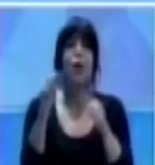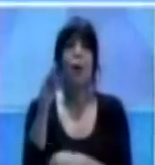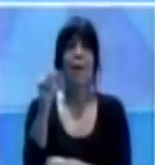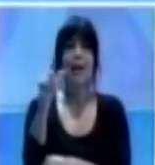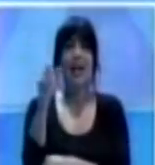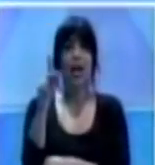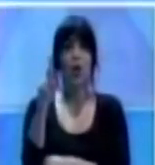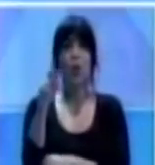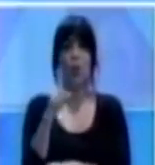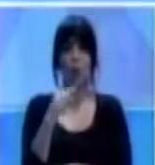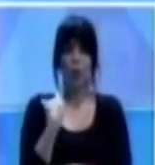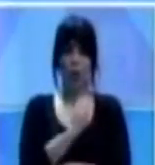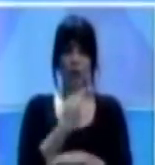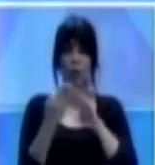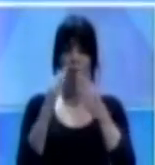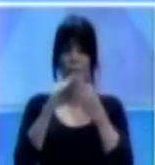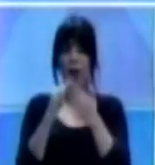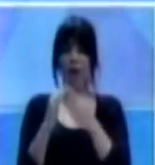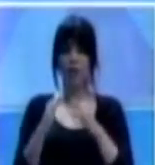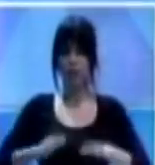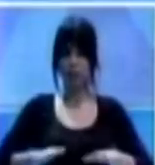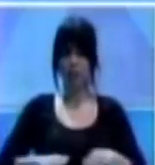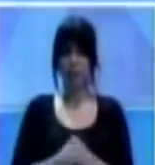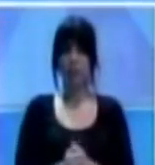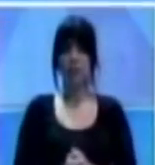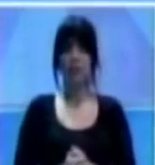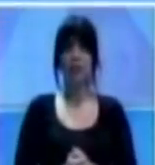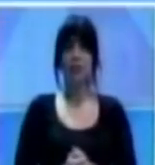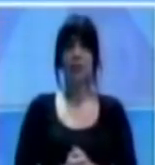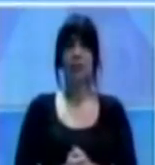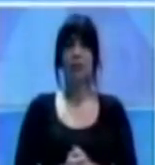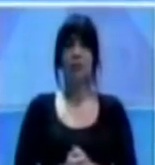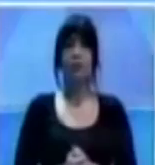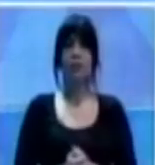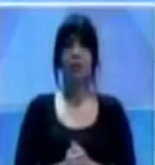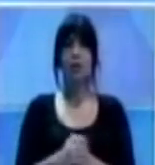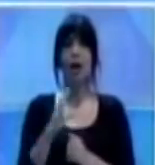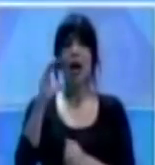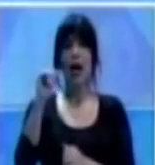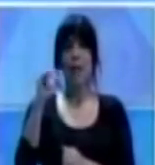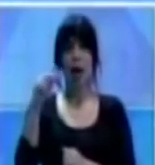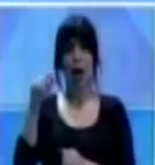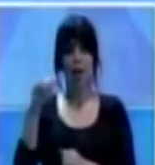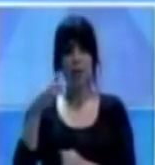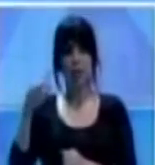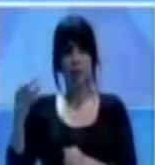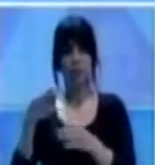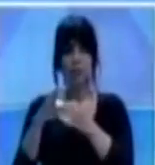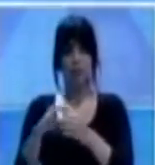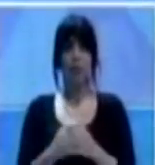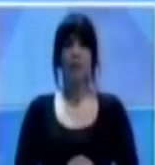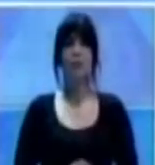malecu de uno de nuestros pueblos originarios, Kapi Kapi Mitong Marame, Unjuti Toy